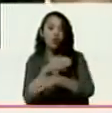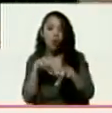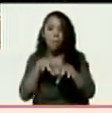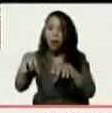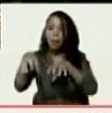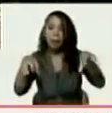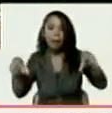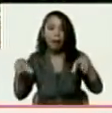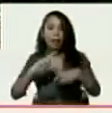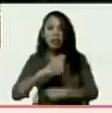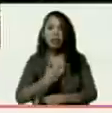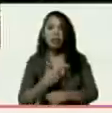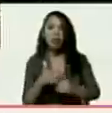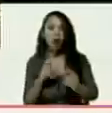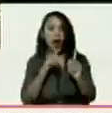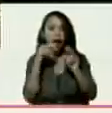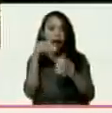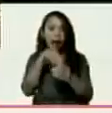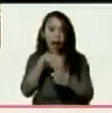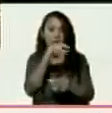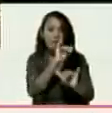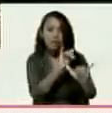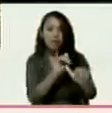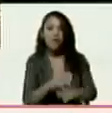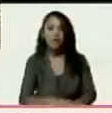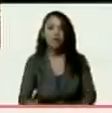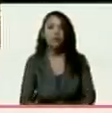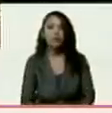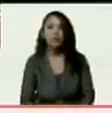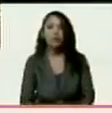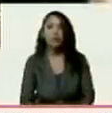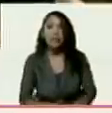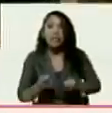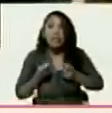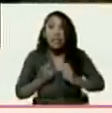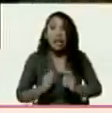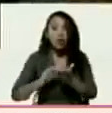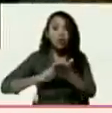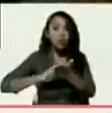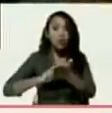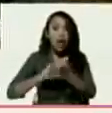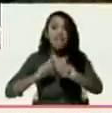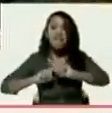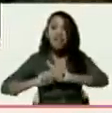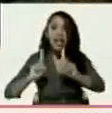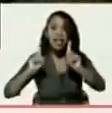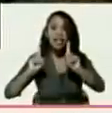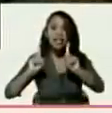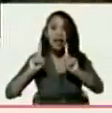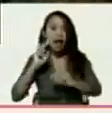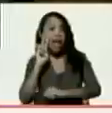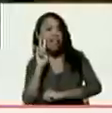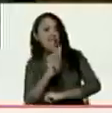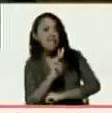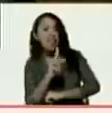no son capaces de sentarse entre ellos y tratar de limar las diferencias. Habría que ver quién los puede sentar